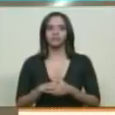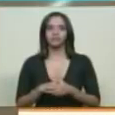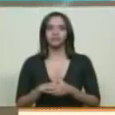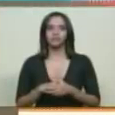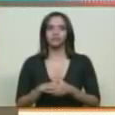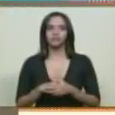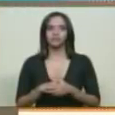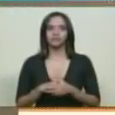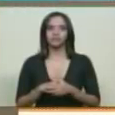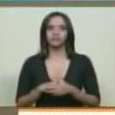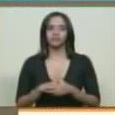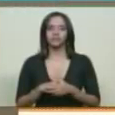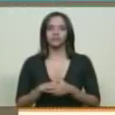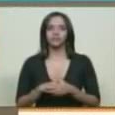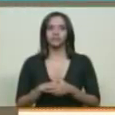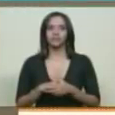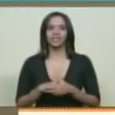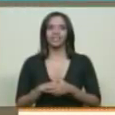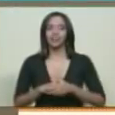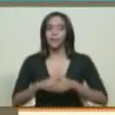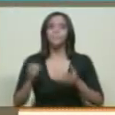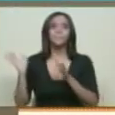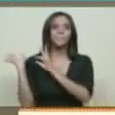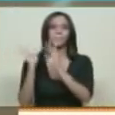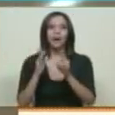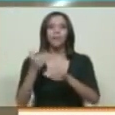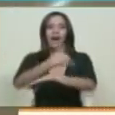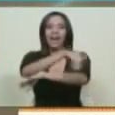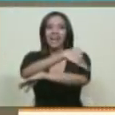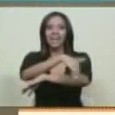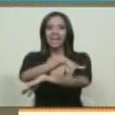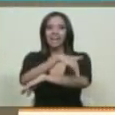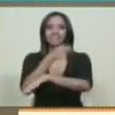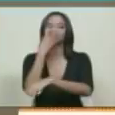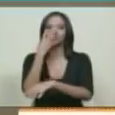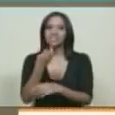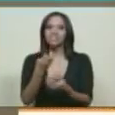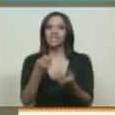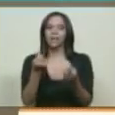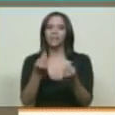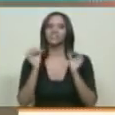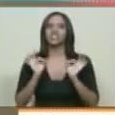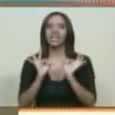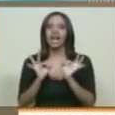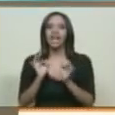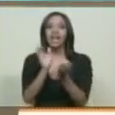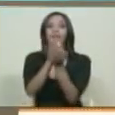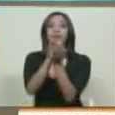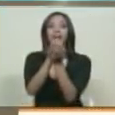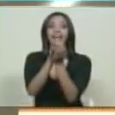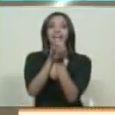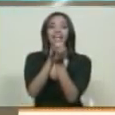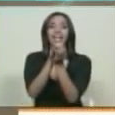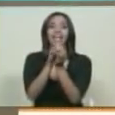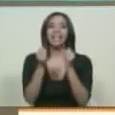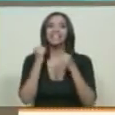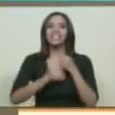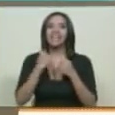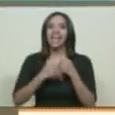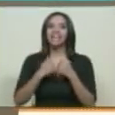2? Salgan a la calle para que vean los precios reales. Aquí en Margarita el kilo de queso aumentó